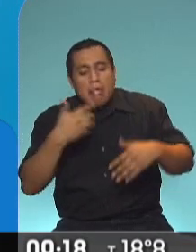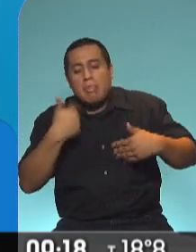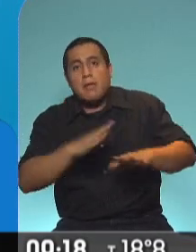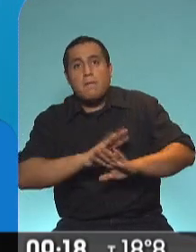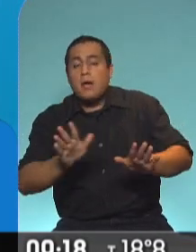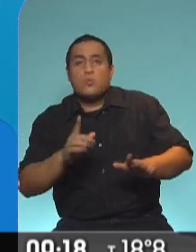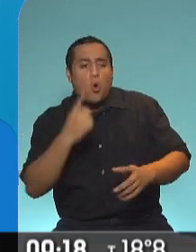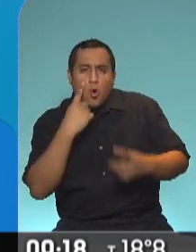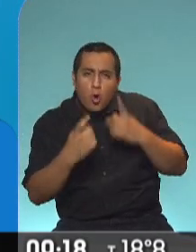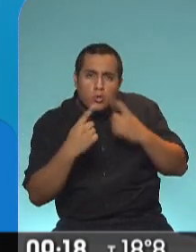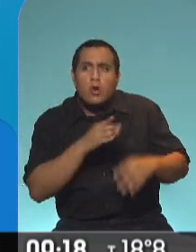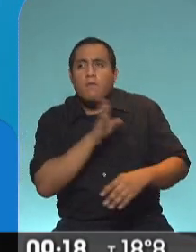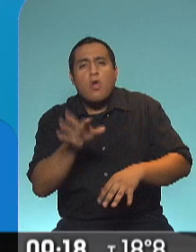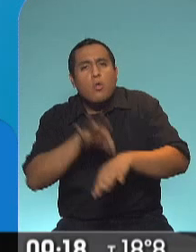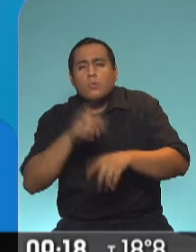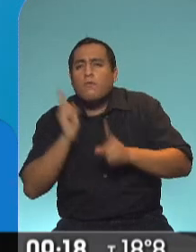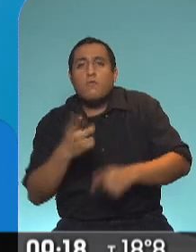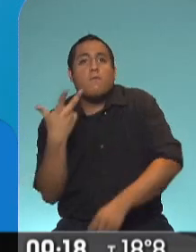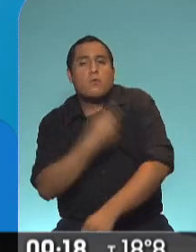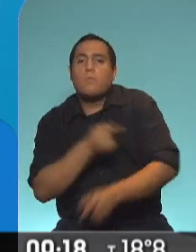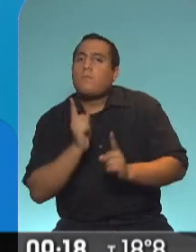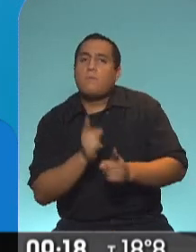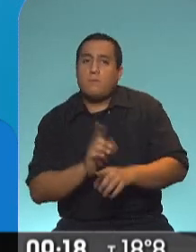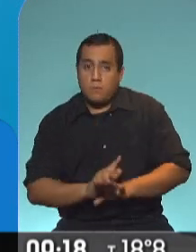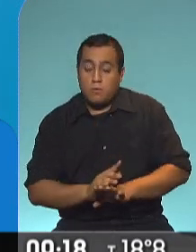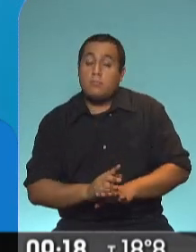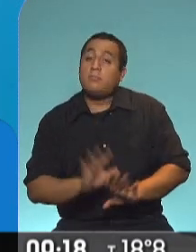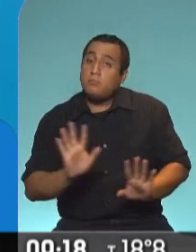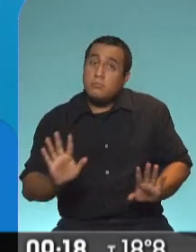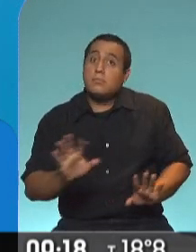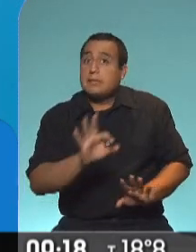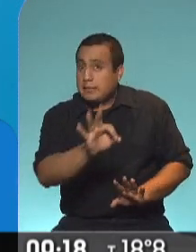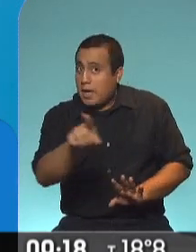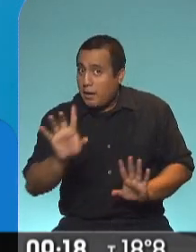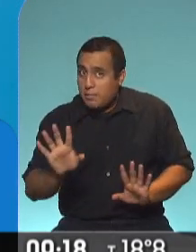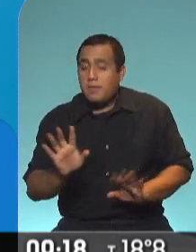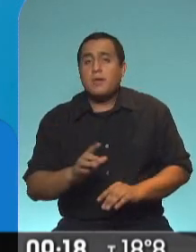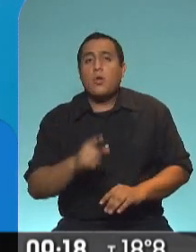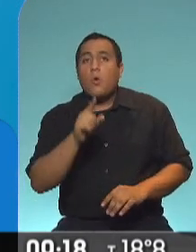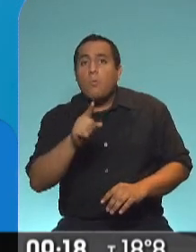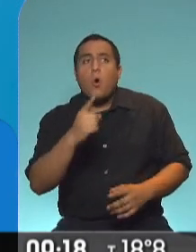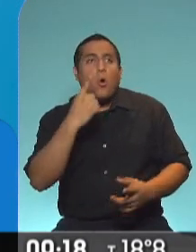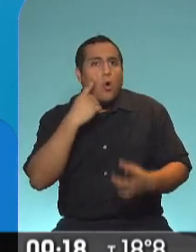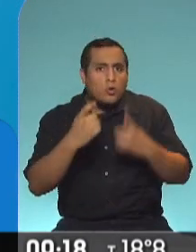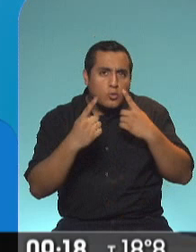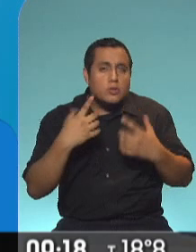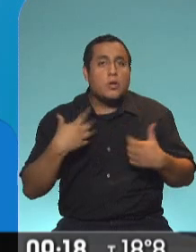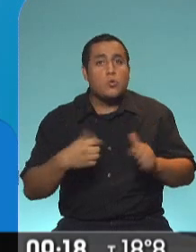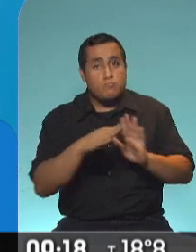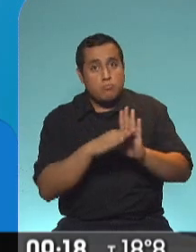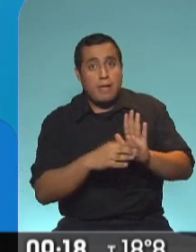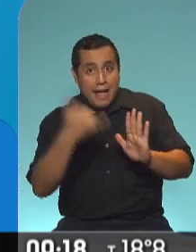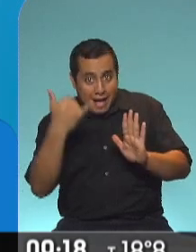pediátrico y la vacunación sepan que si tienen un control de salud pautado